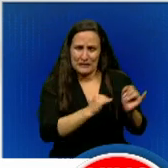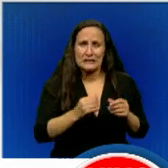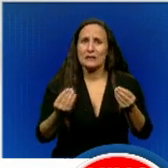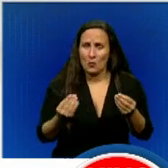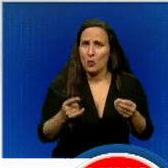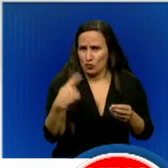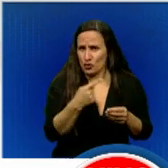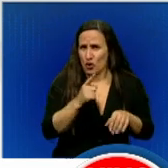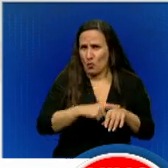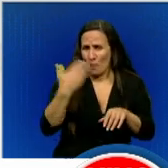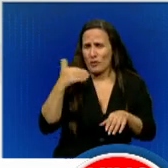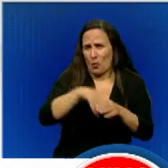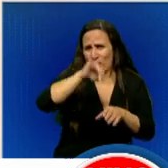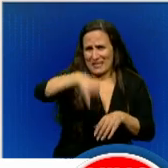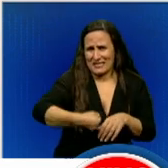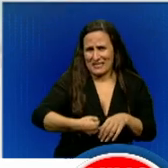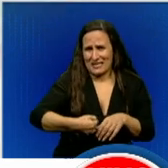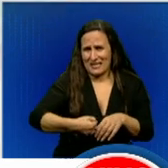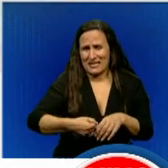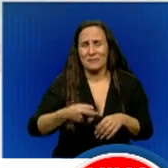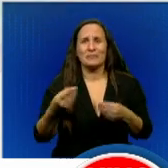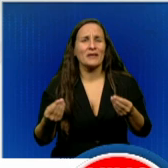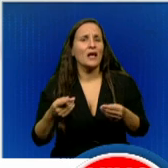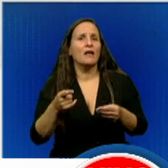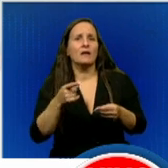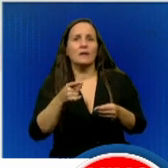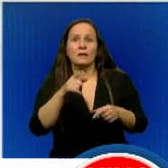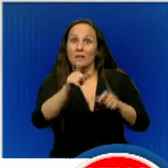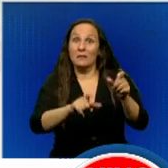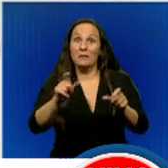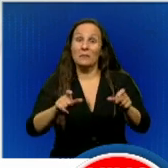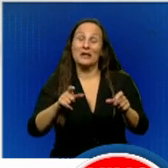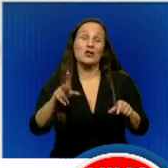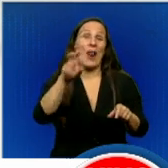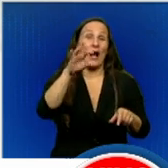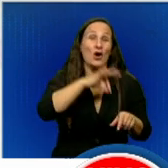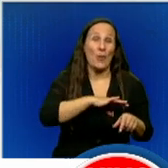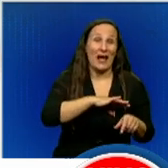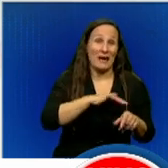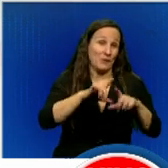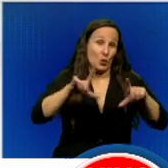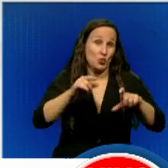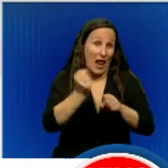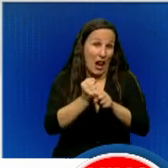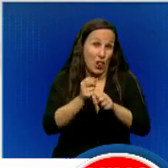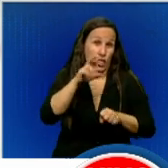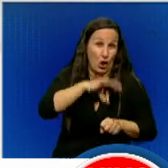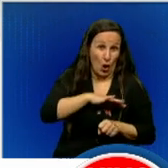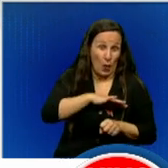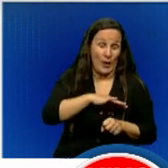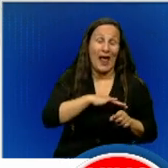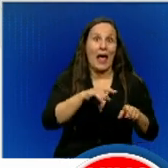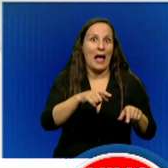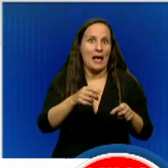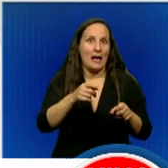acompañamos esta ley le iban a devolverle al empleado en abril con el sueldo de abril que se cobraba en mayo ahora